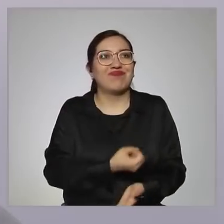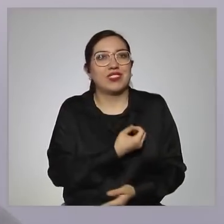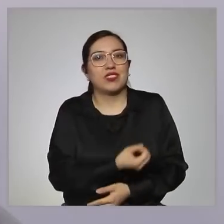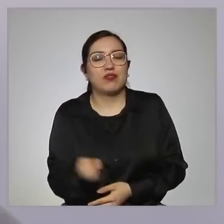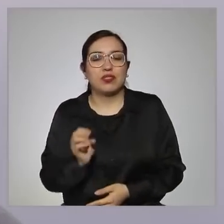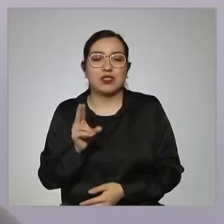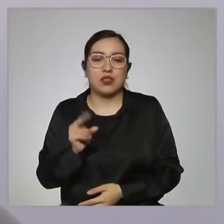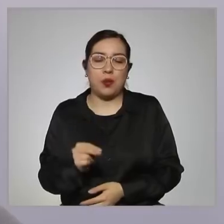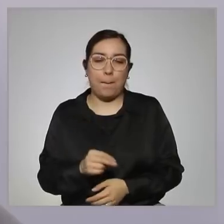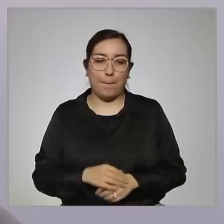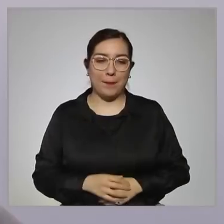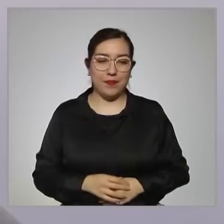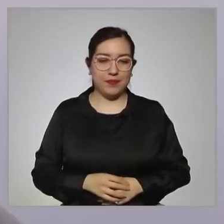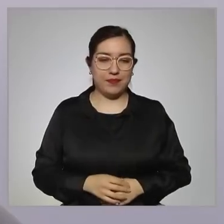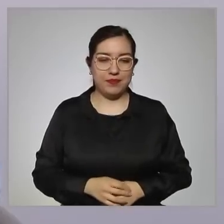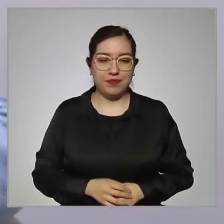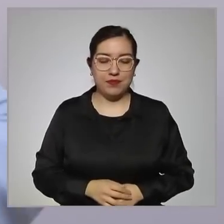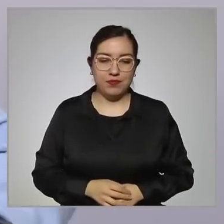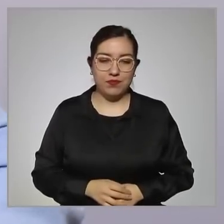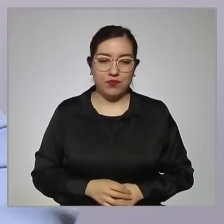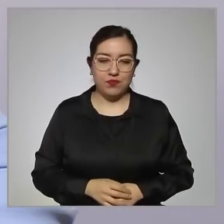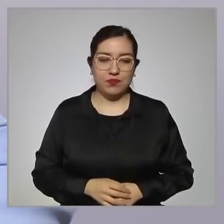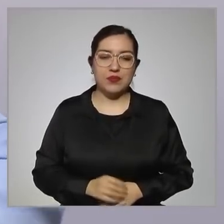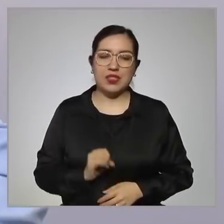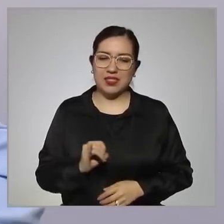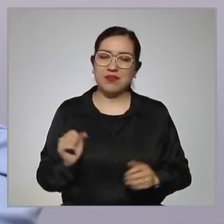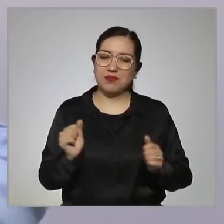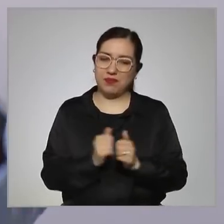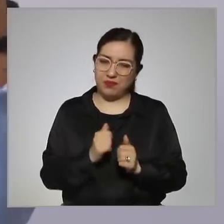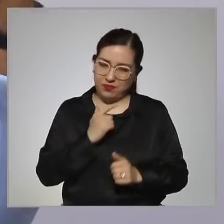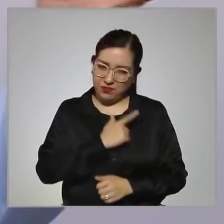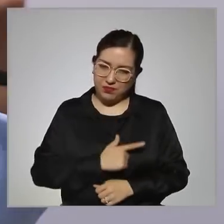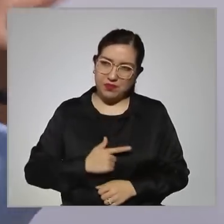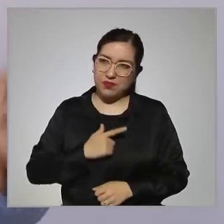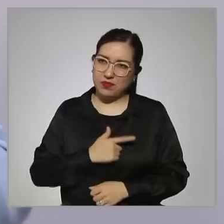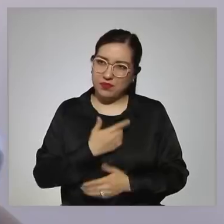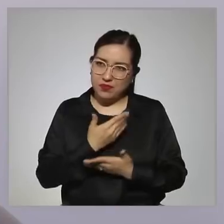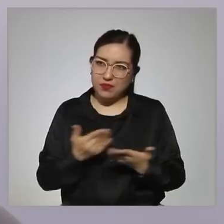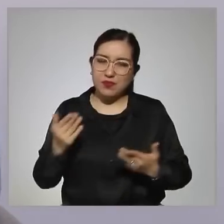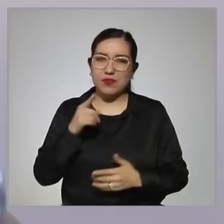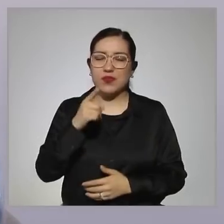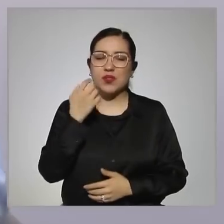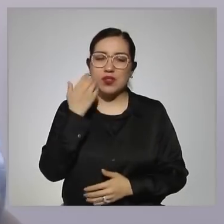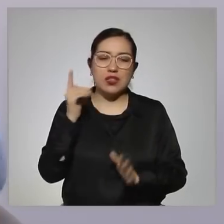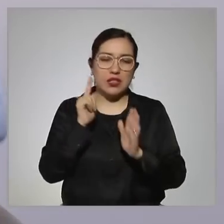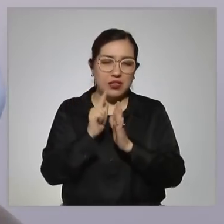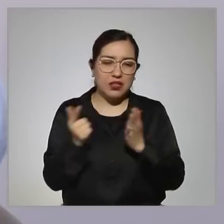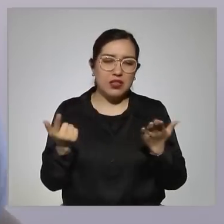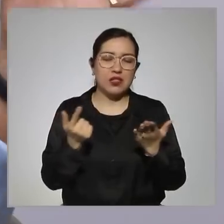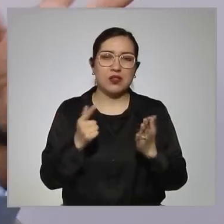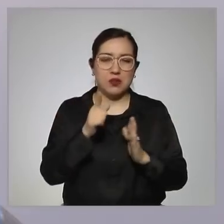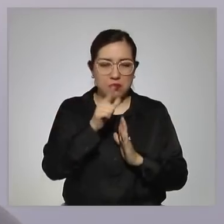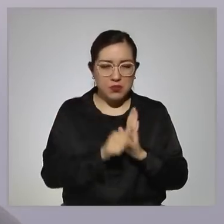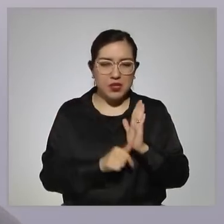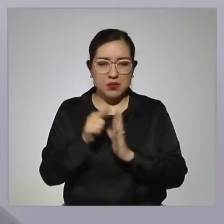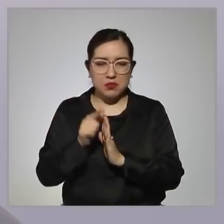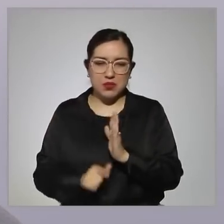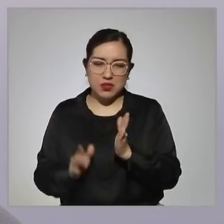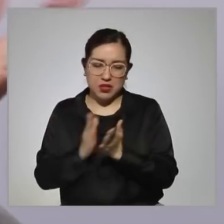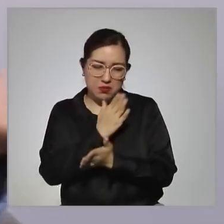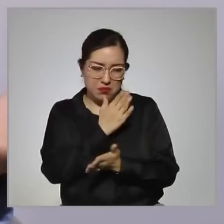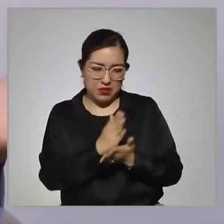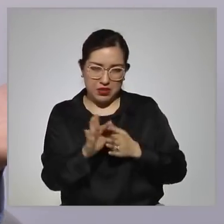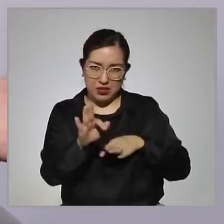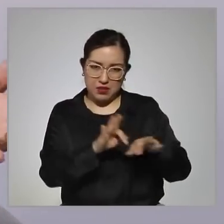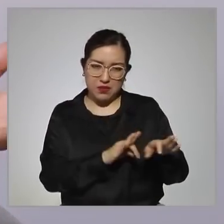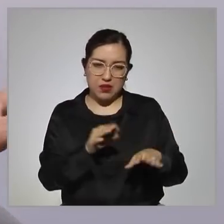de textos, ¿no? Pero realmente, o sea, que sea por gusto, yo quería leer una ¿sí? novela cada mes que no tenga nada que ver con mi trabajo, ¿no? O